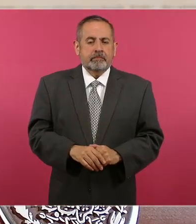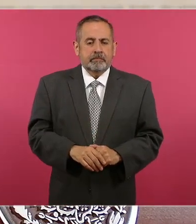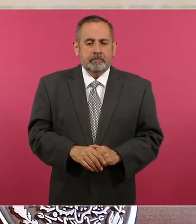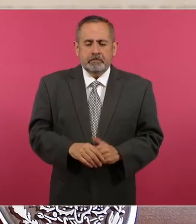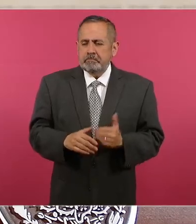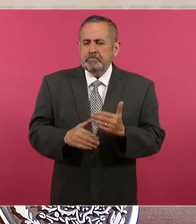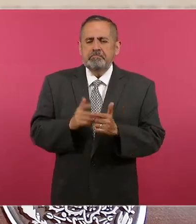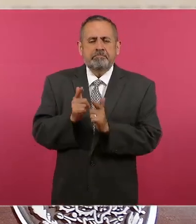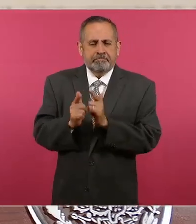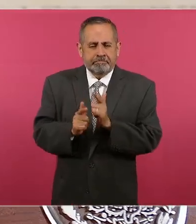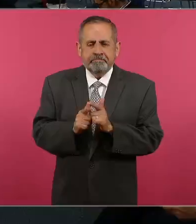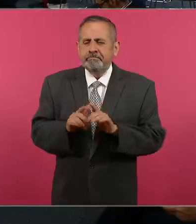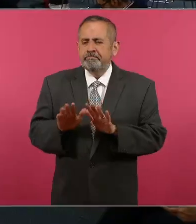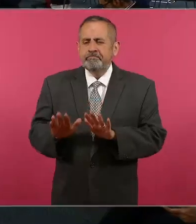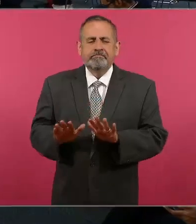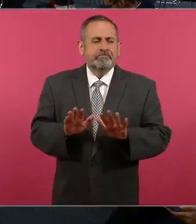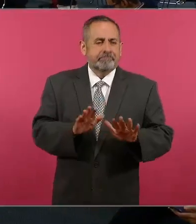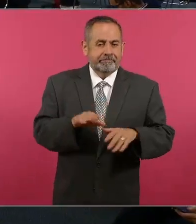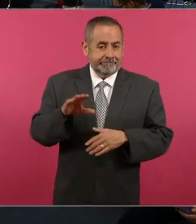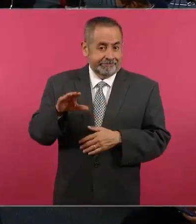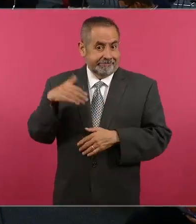caminar despacio en el tren,